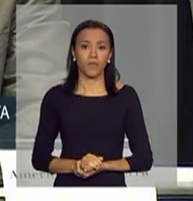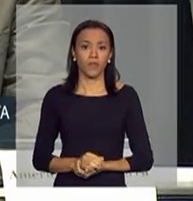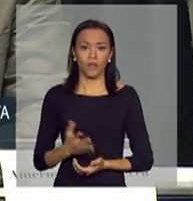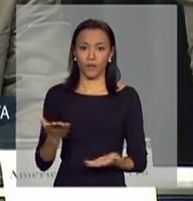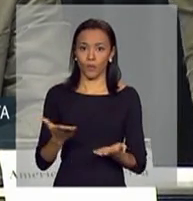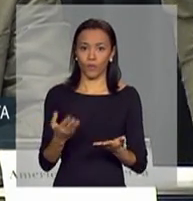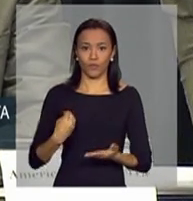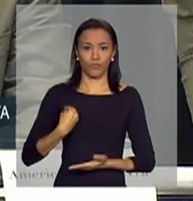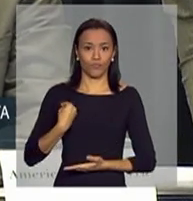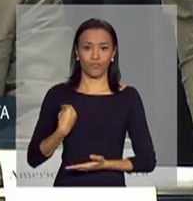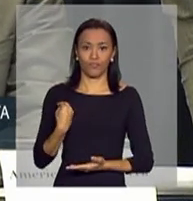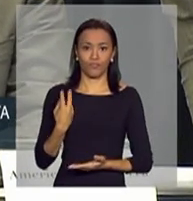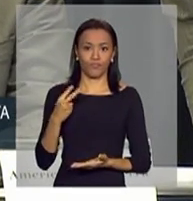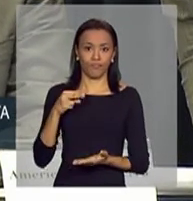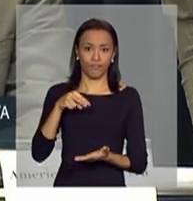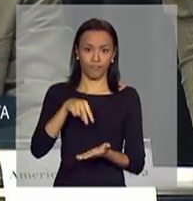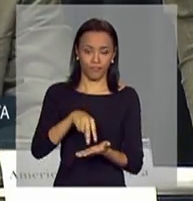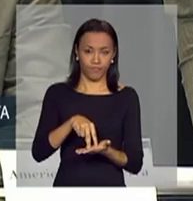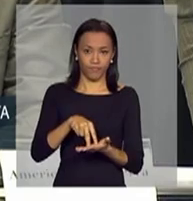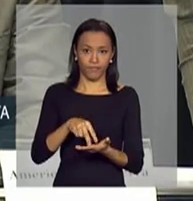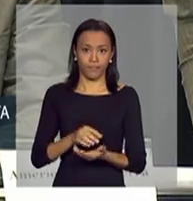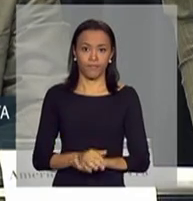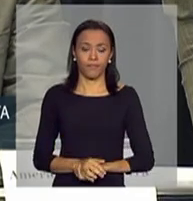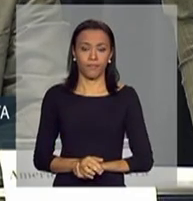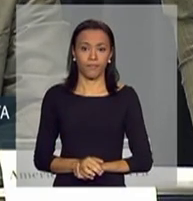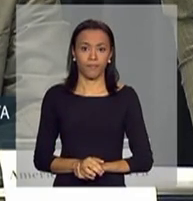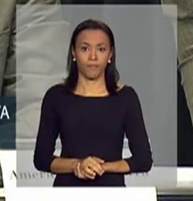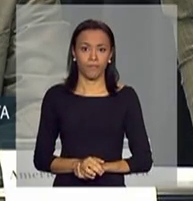región durante las épocas de las dictaduras.